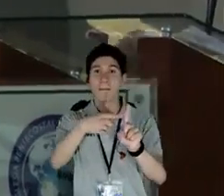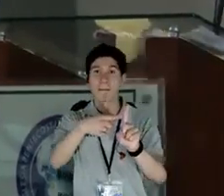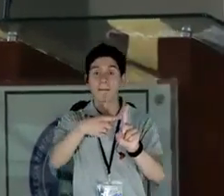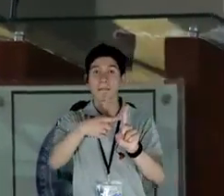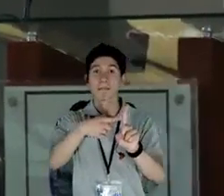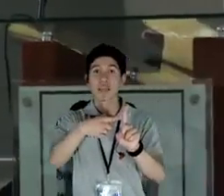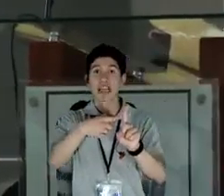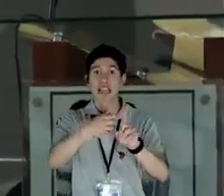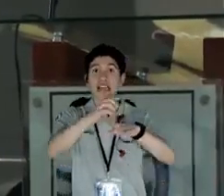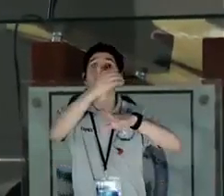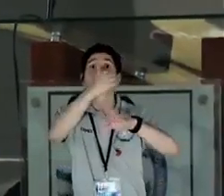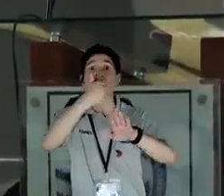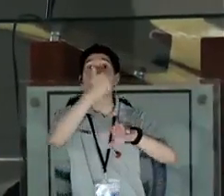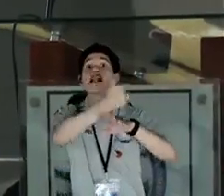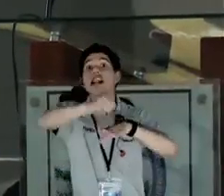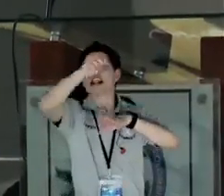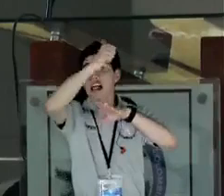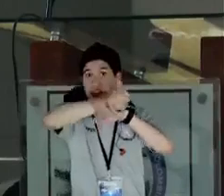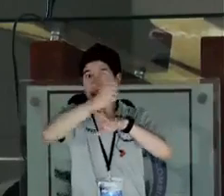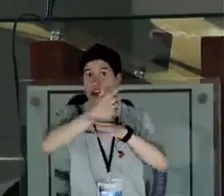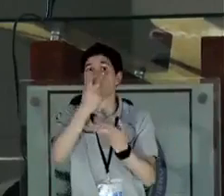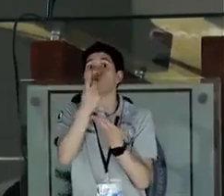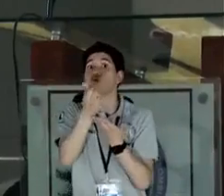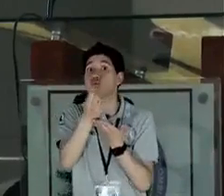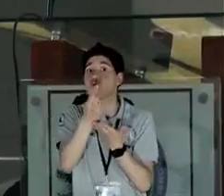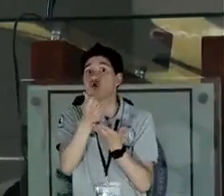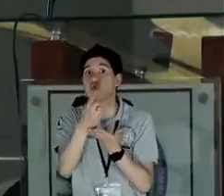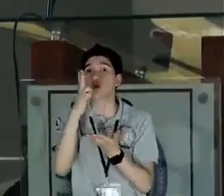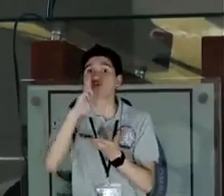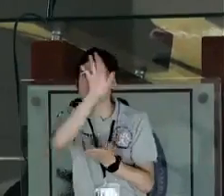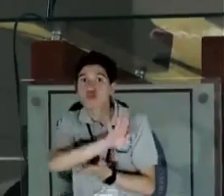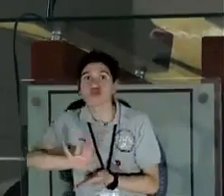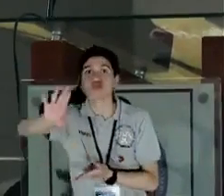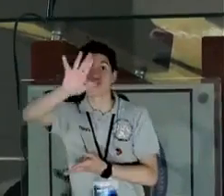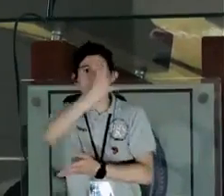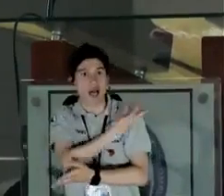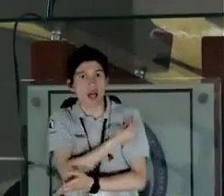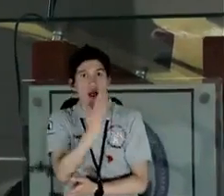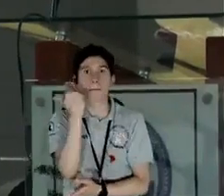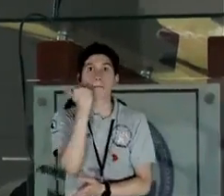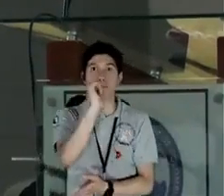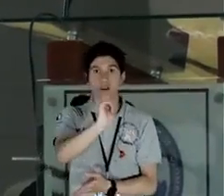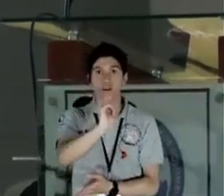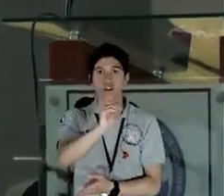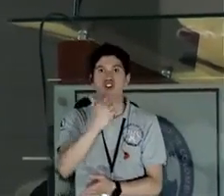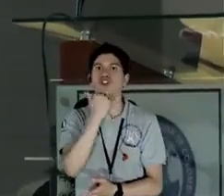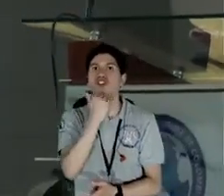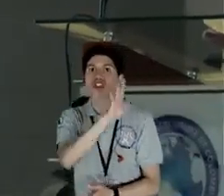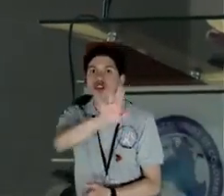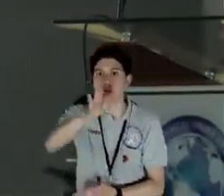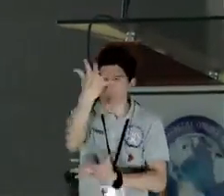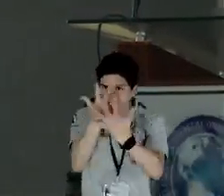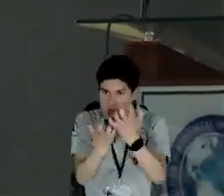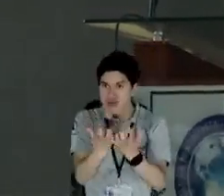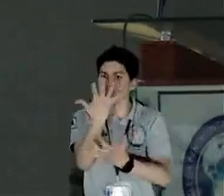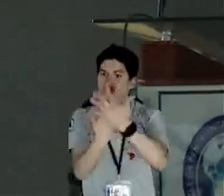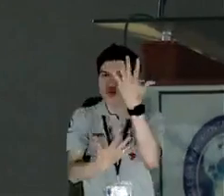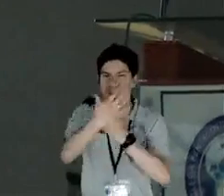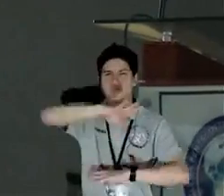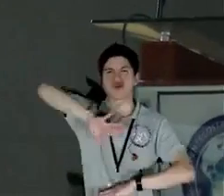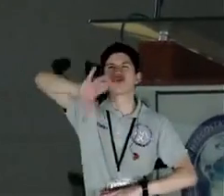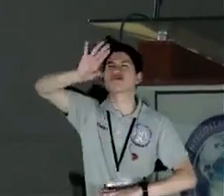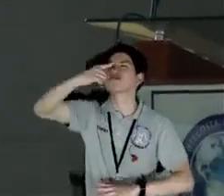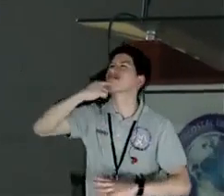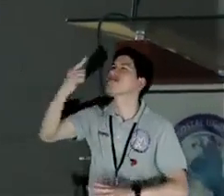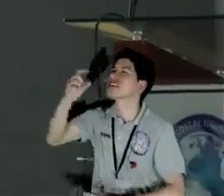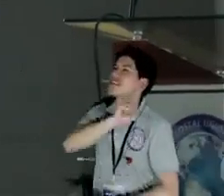finanzas. Yo no sé si tú quieres alzar la mano y decirle: Señor, háblame, usa tu sierva, que